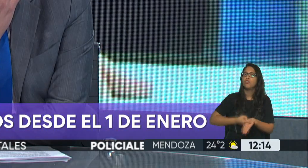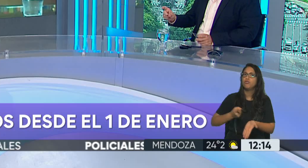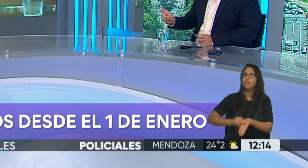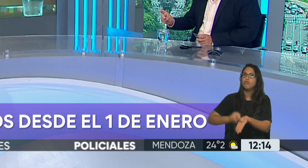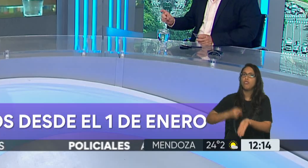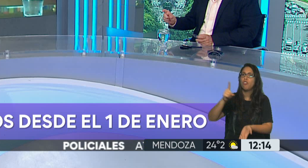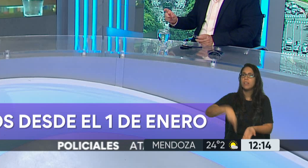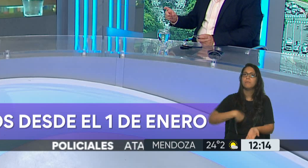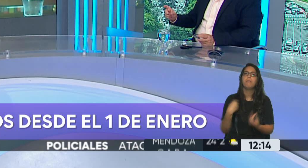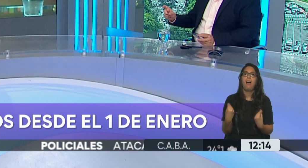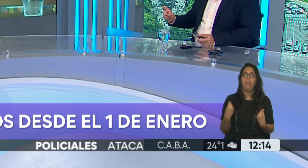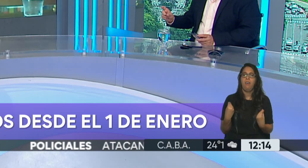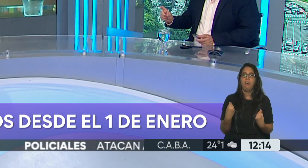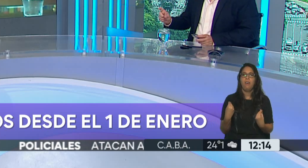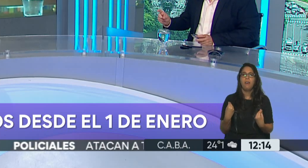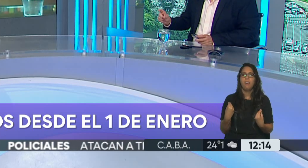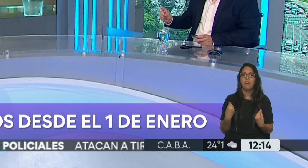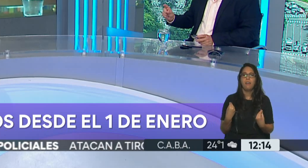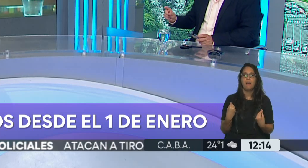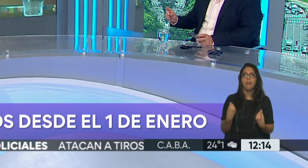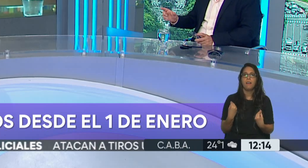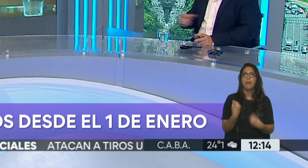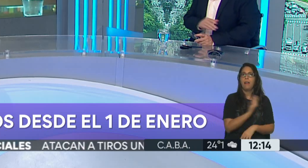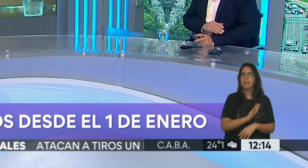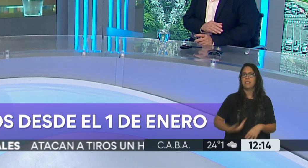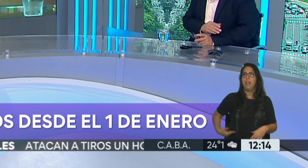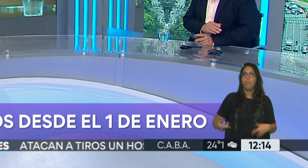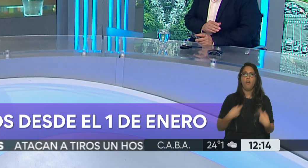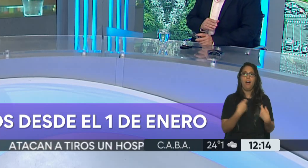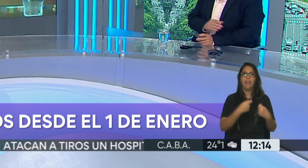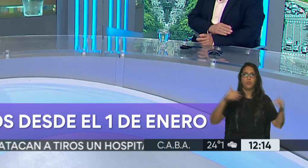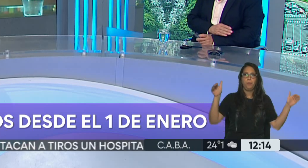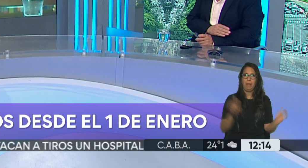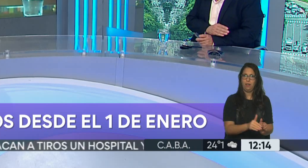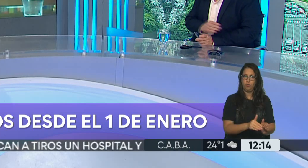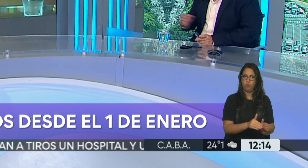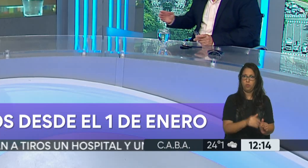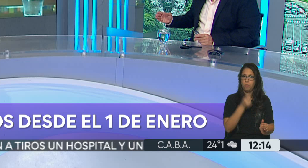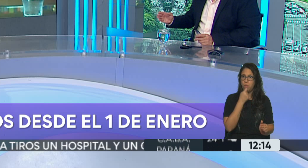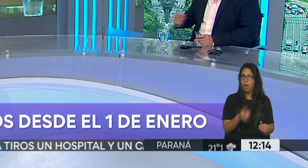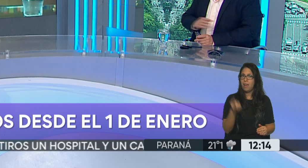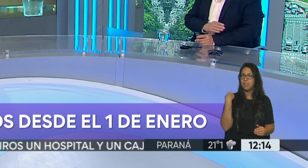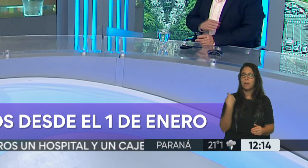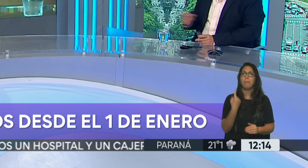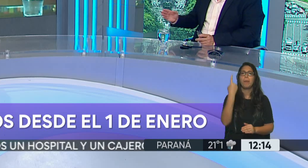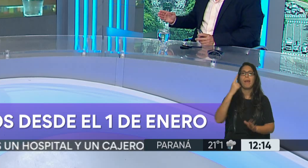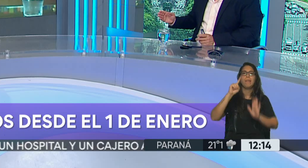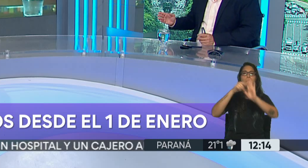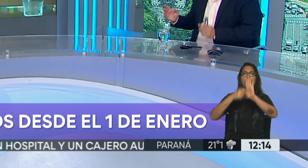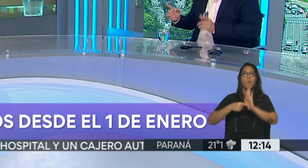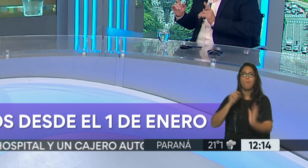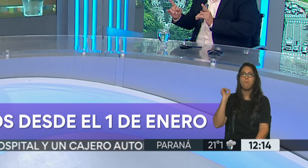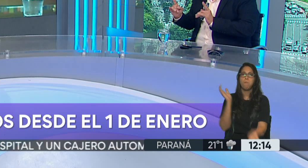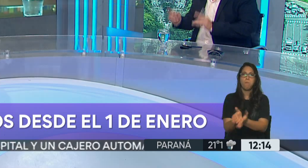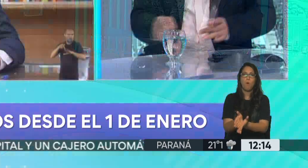el gasto que tiene el sector público en subsidios. Ayer lo que se arrojó es un primer paquete muy duro,